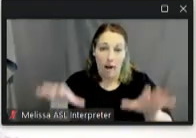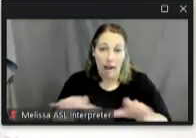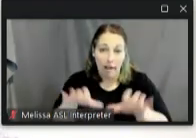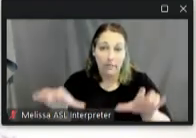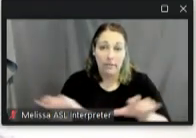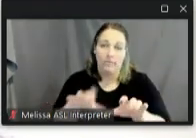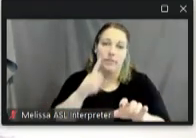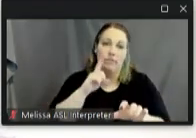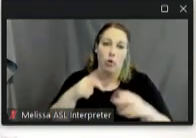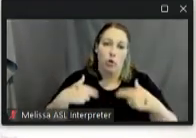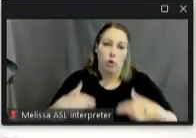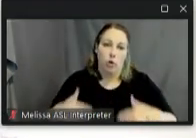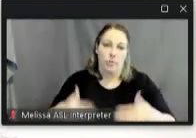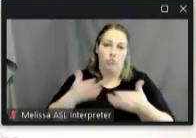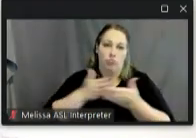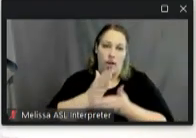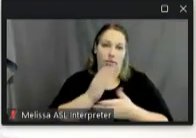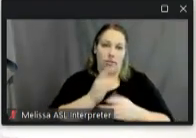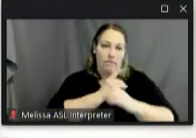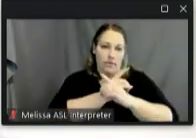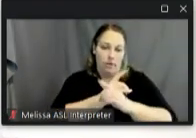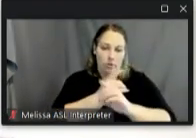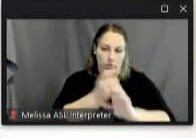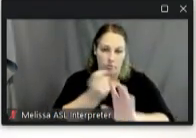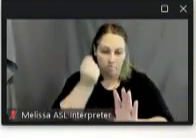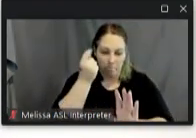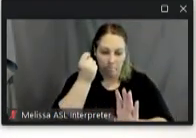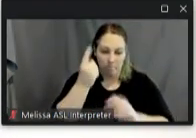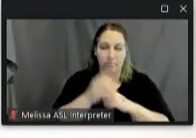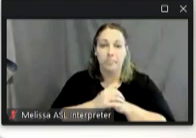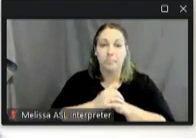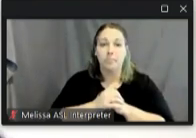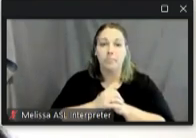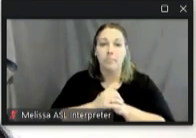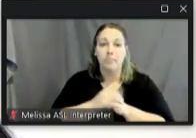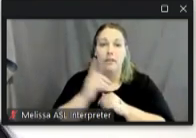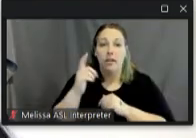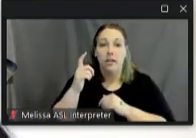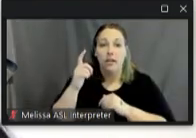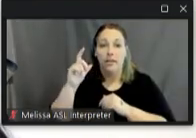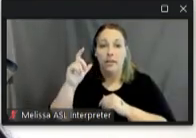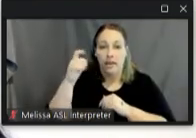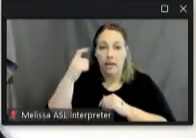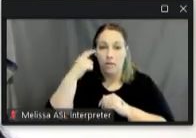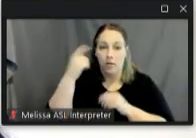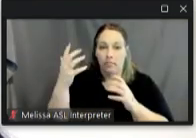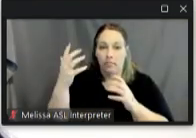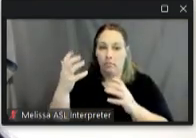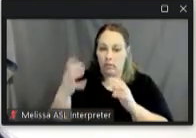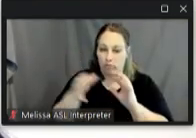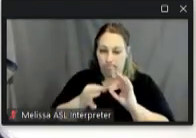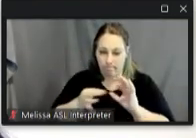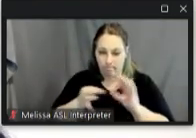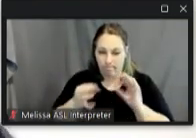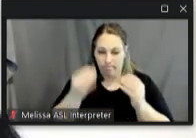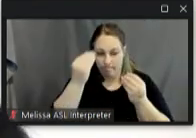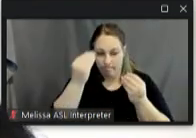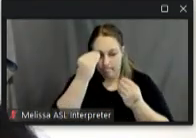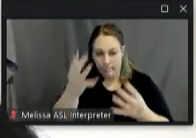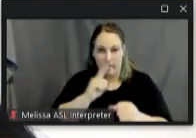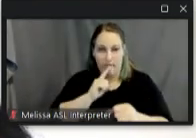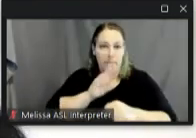con este compromiso. Cedo la palabra para abordar específicamente los temas de la